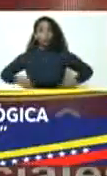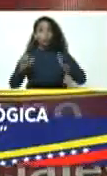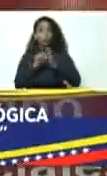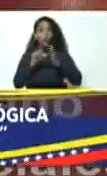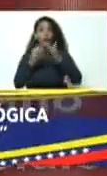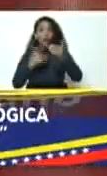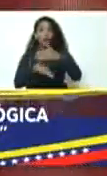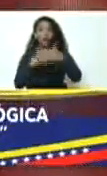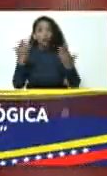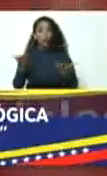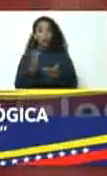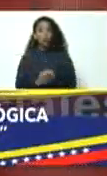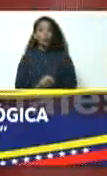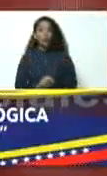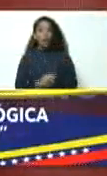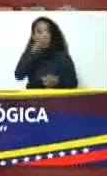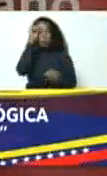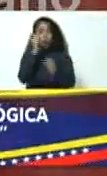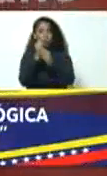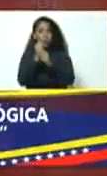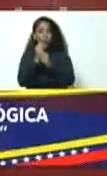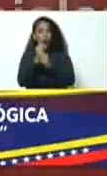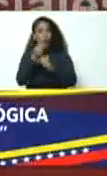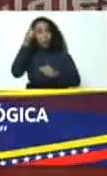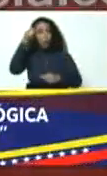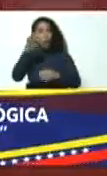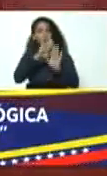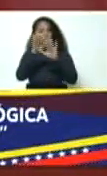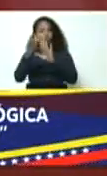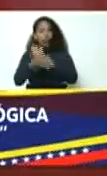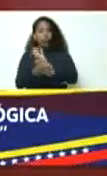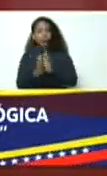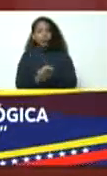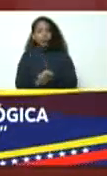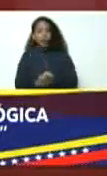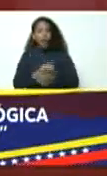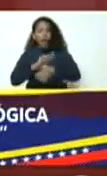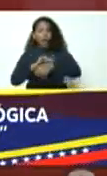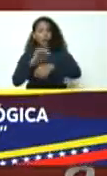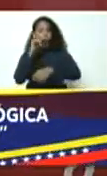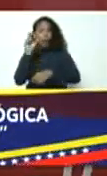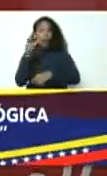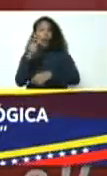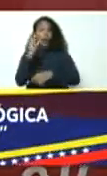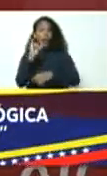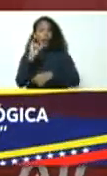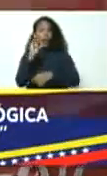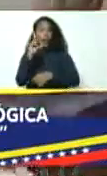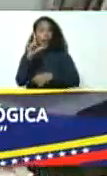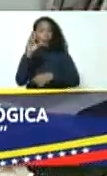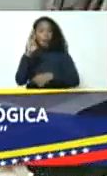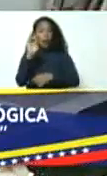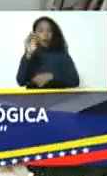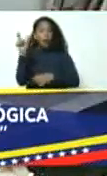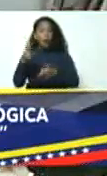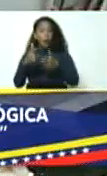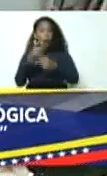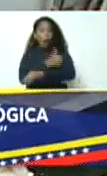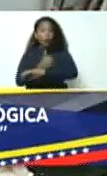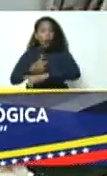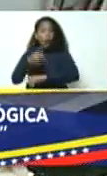a trabajar por el pueblo. El doctor Gilberto Mendoza, Autoridad Única de Salud, y